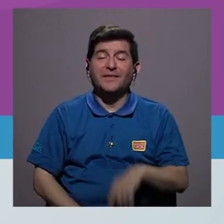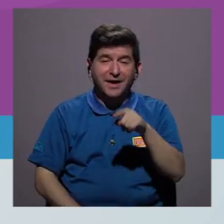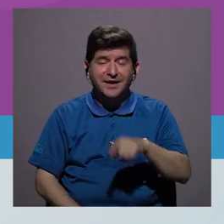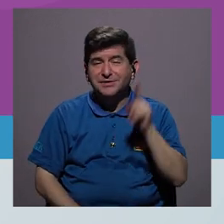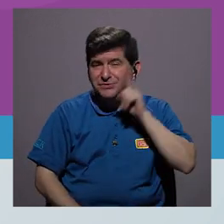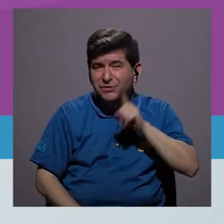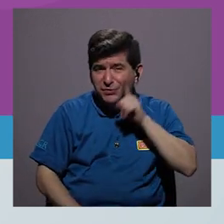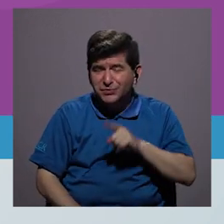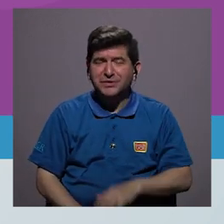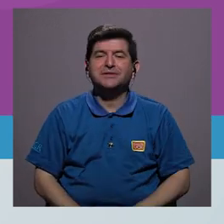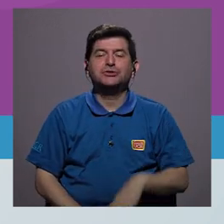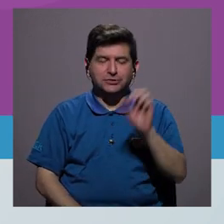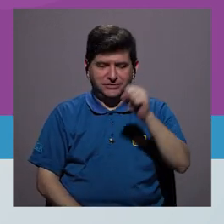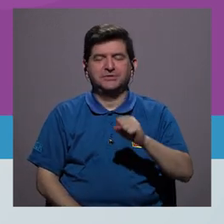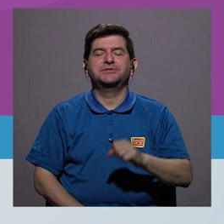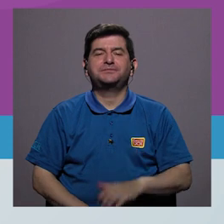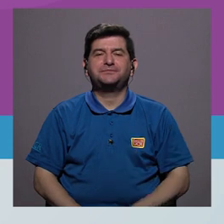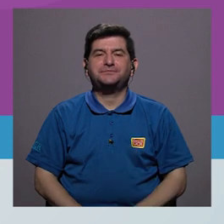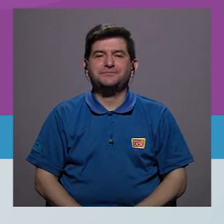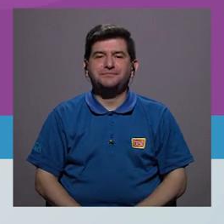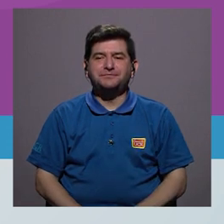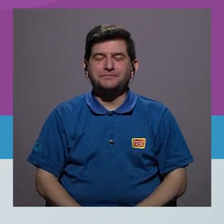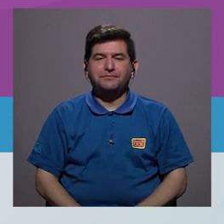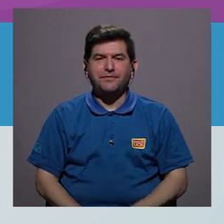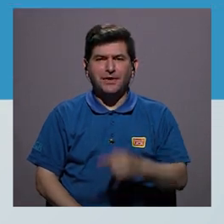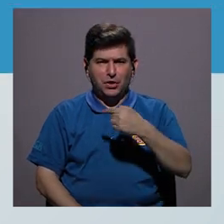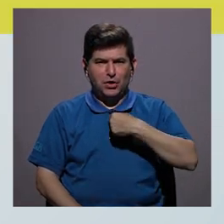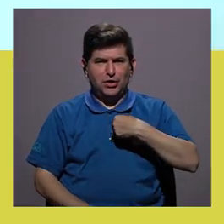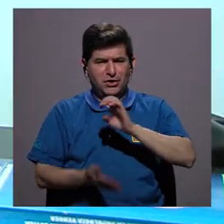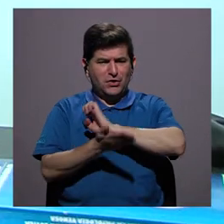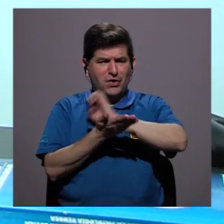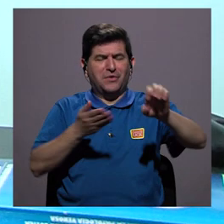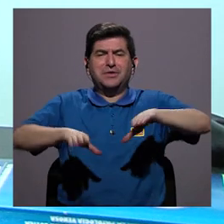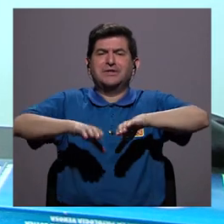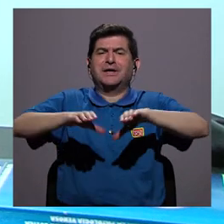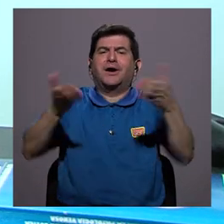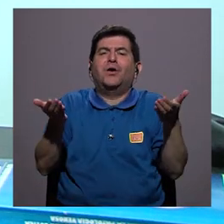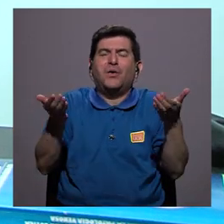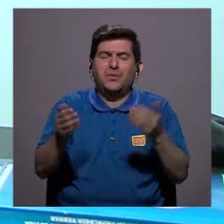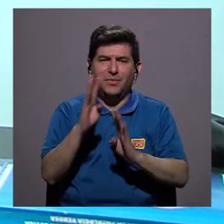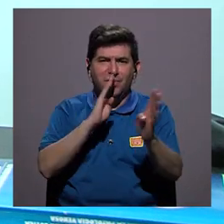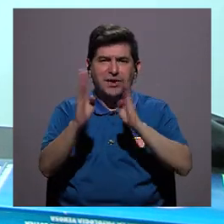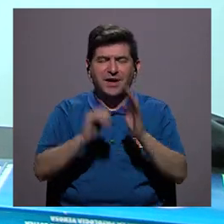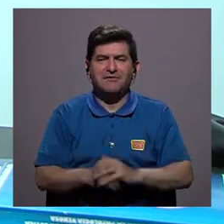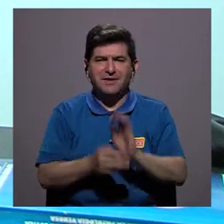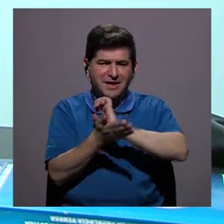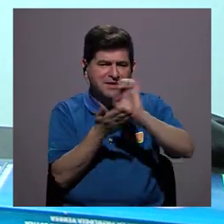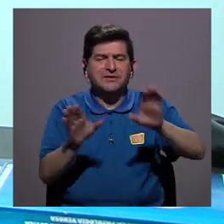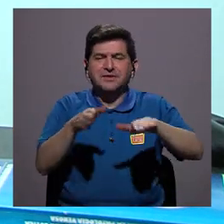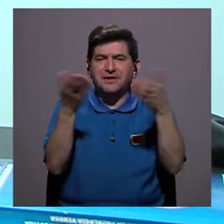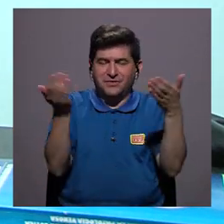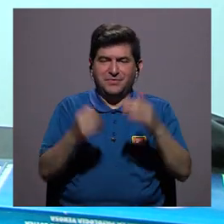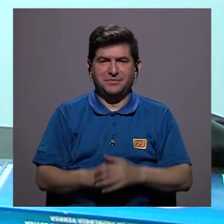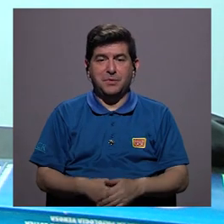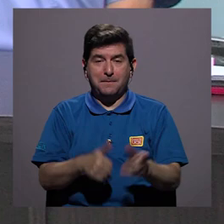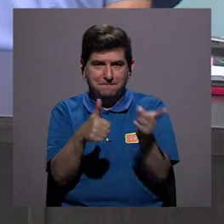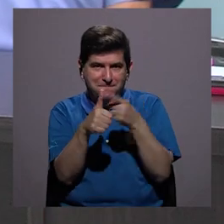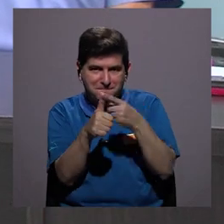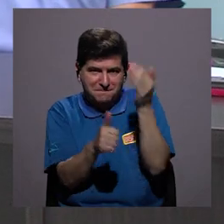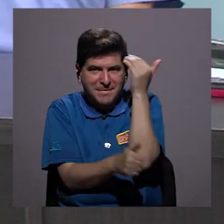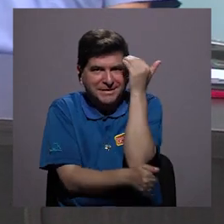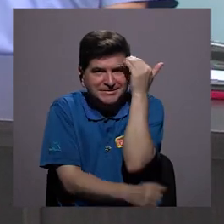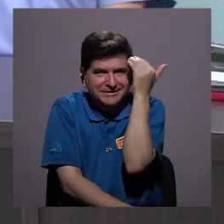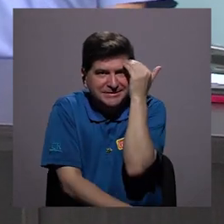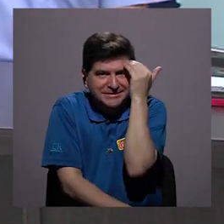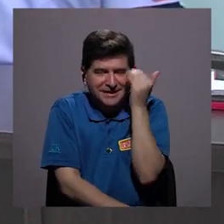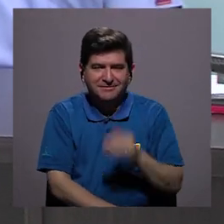Son como los mitos más comunes. Y bueno, ¿cómo las puedo evitar, doctor? Hablemos de prevención. Primero,